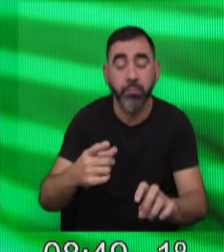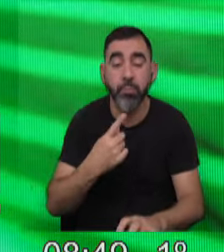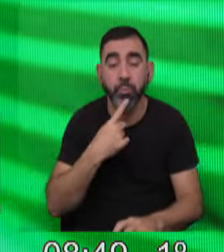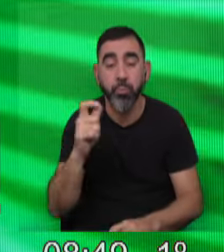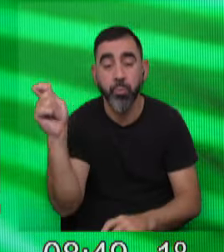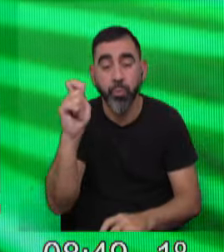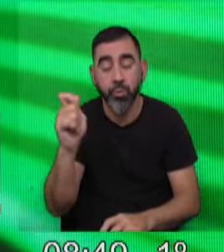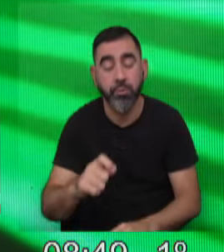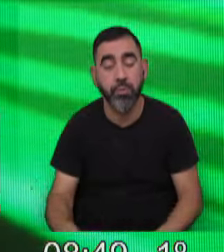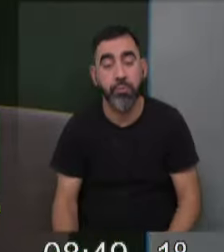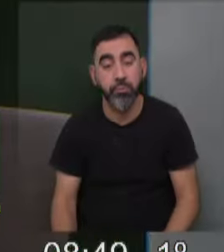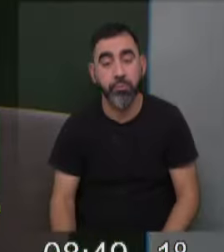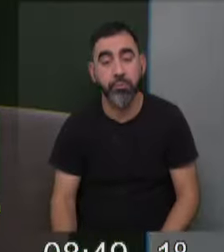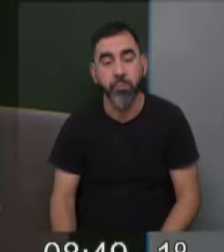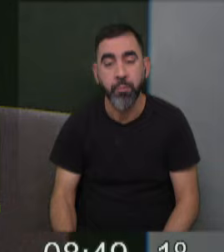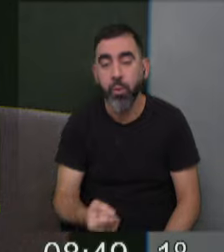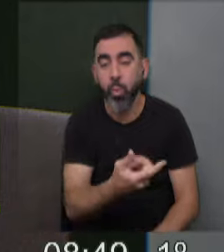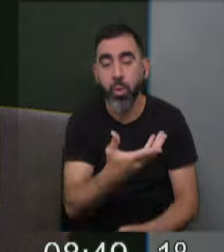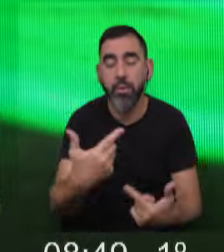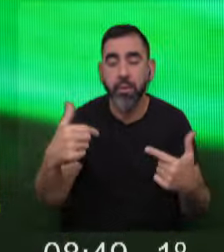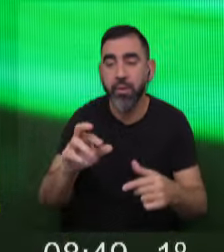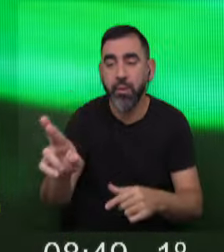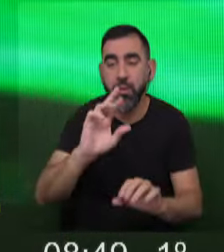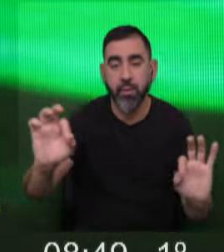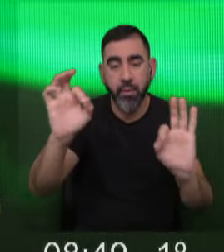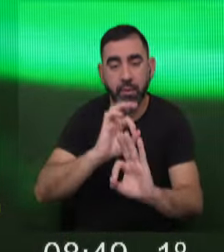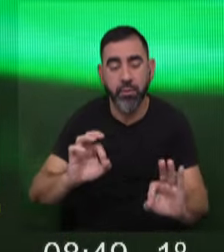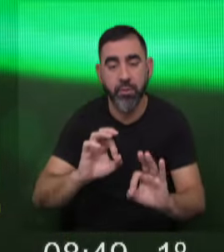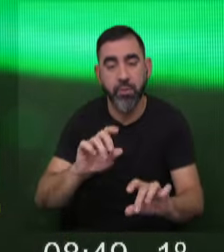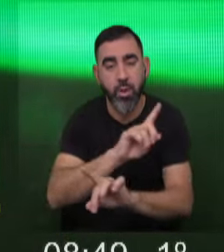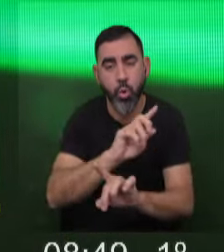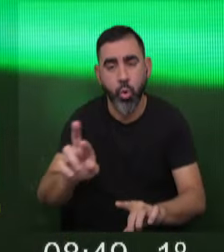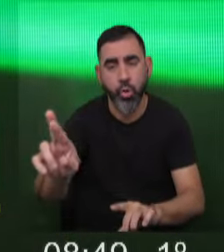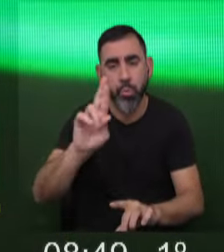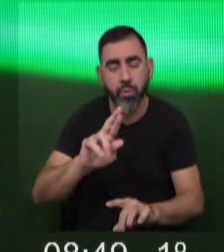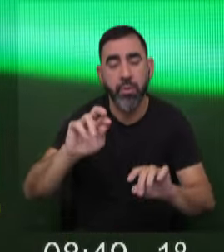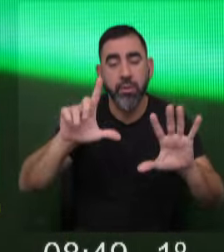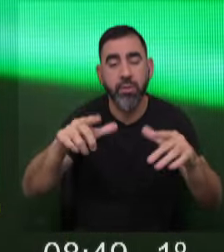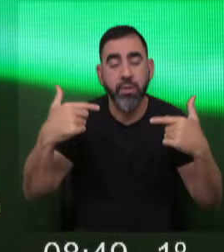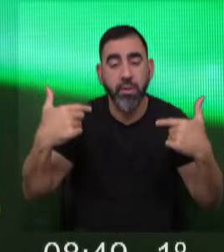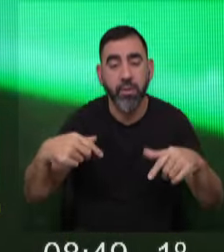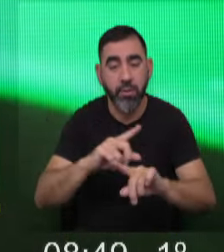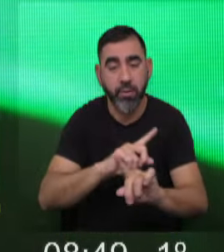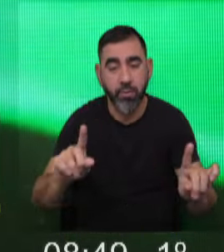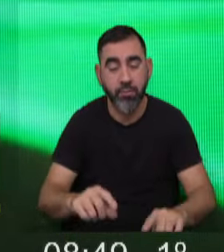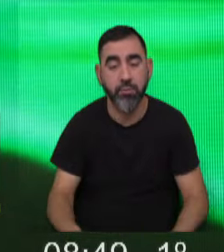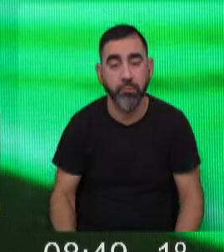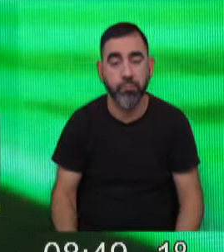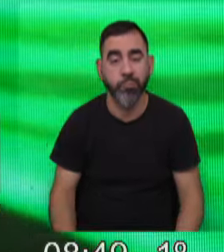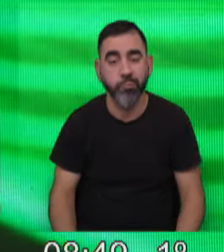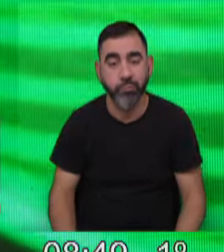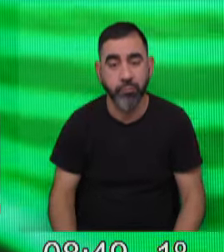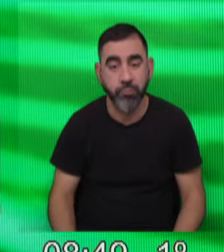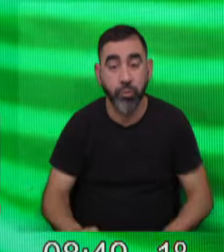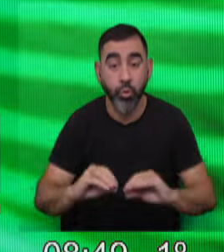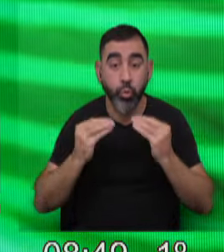pública vinculada a este tema, ¿no? ¿Cuántas intendencias no respondieron? No respondieron 7 intendencias. De un